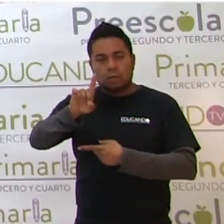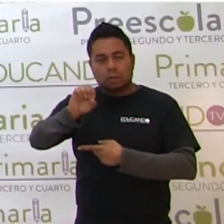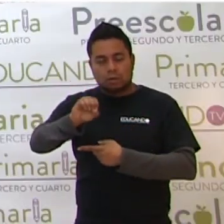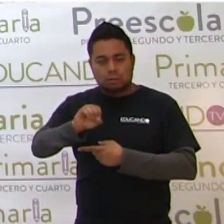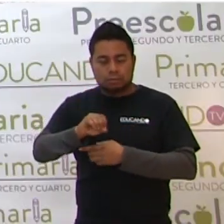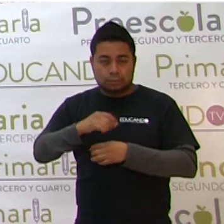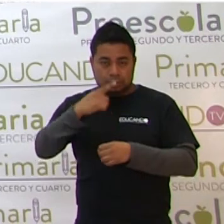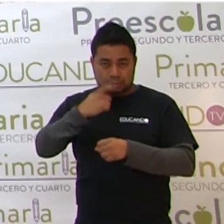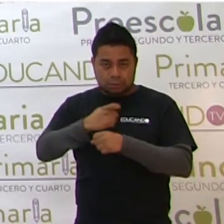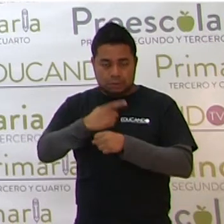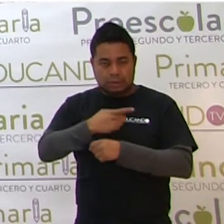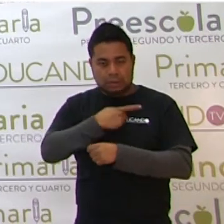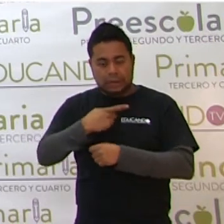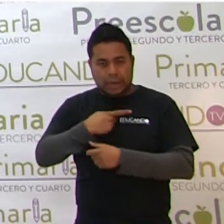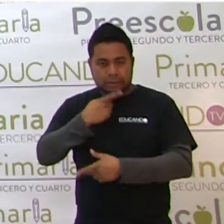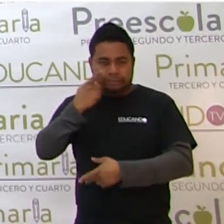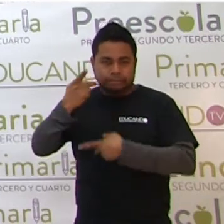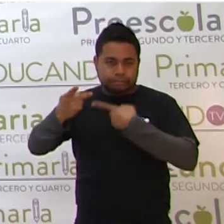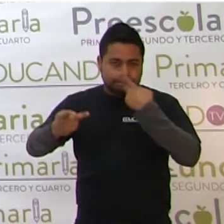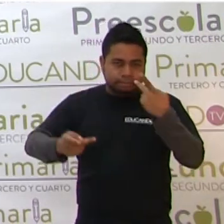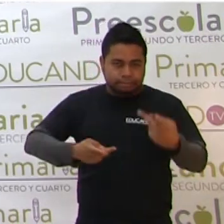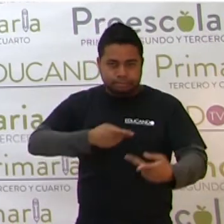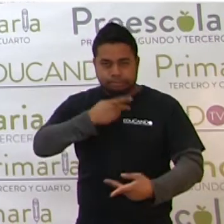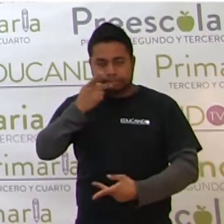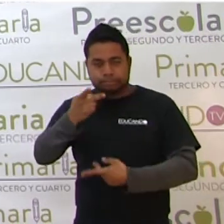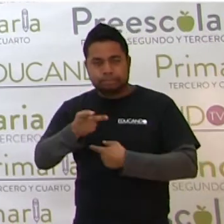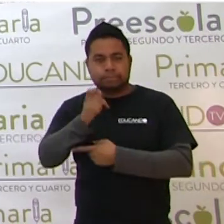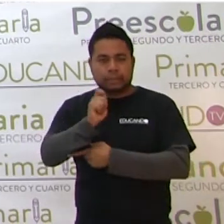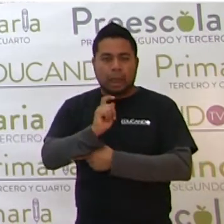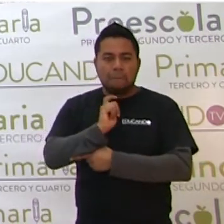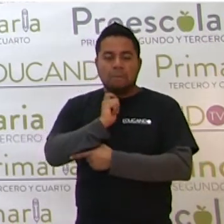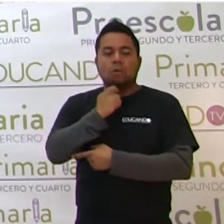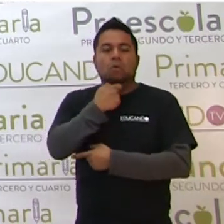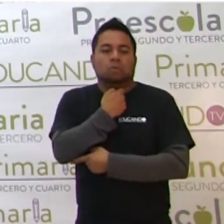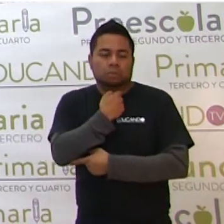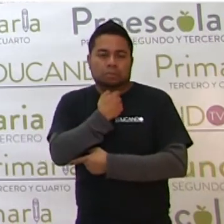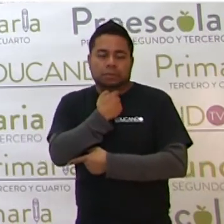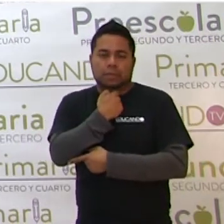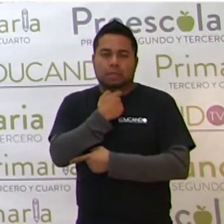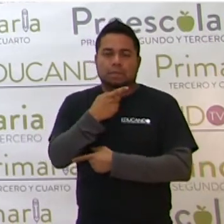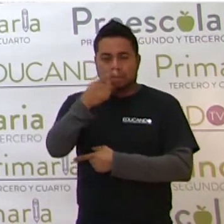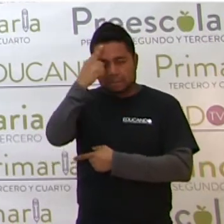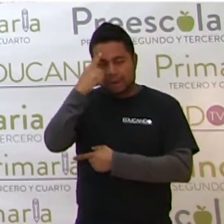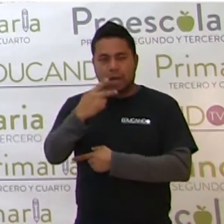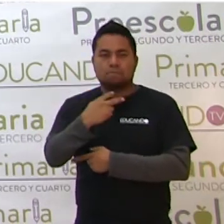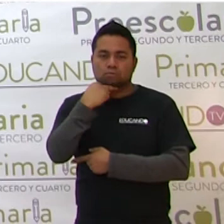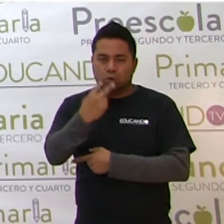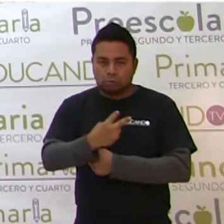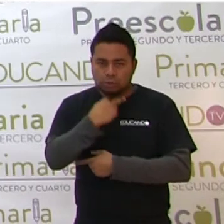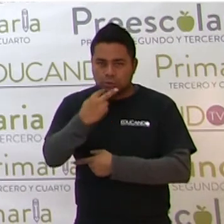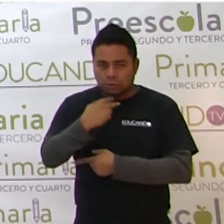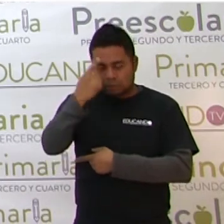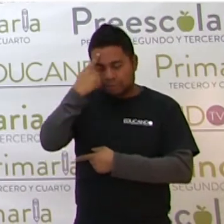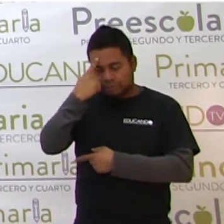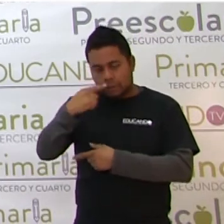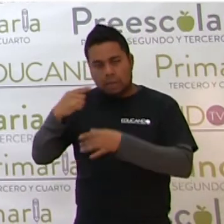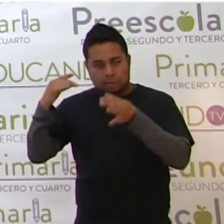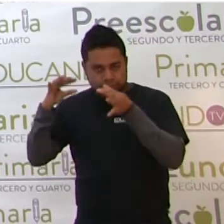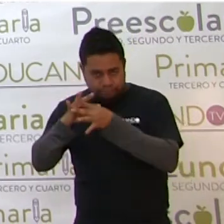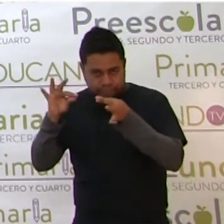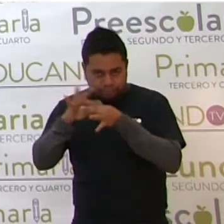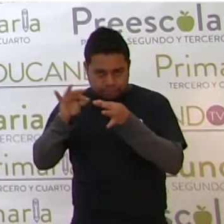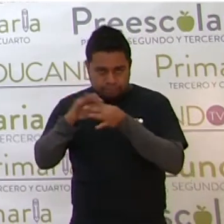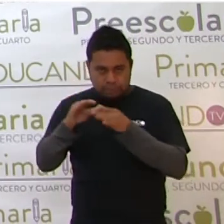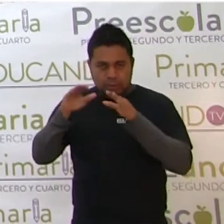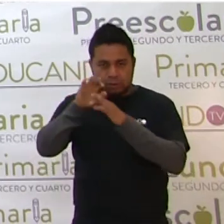la entonación, que es el volumen que vamos a ir utilizando para ir explicando y